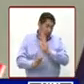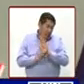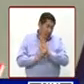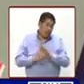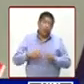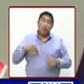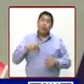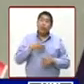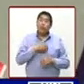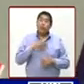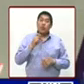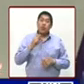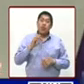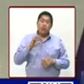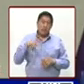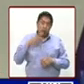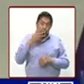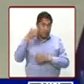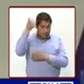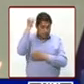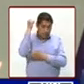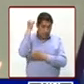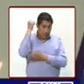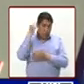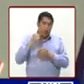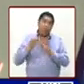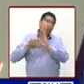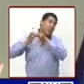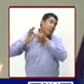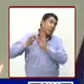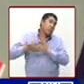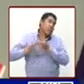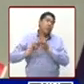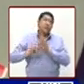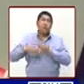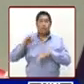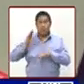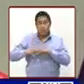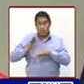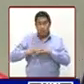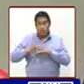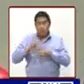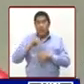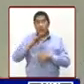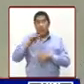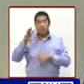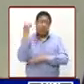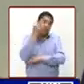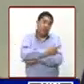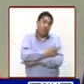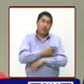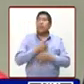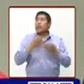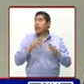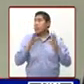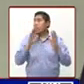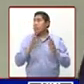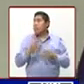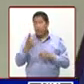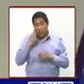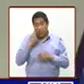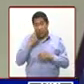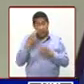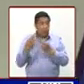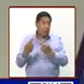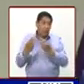el TCP pueda resolver esta causa en el plazo que establece de los 45 días, una vez conocida